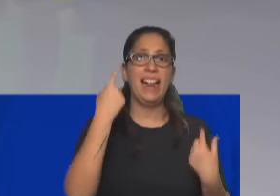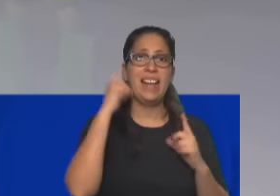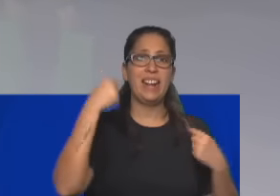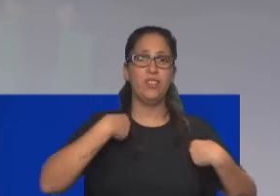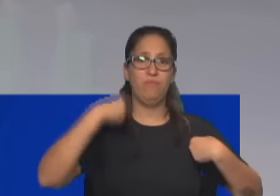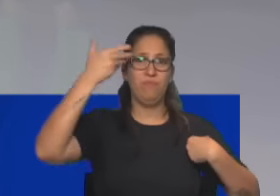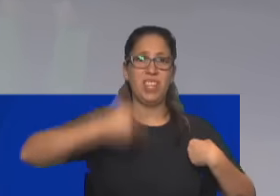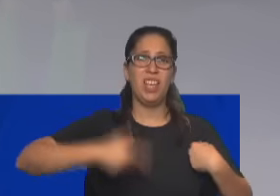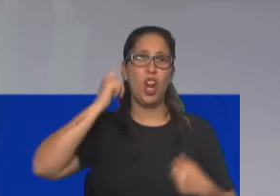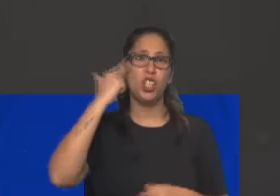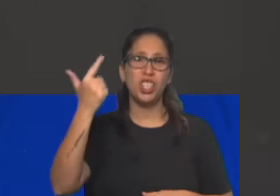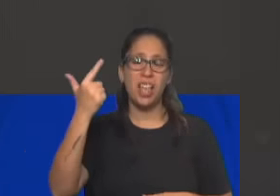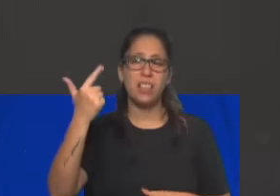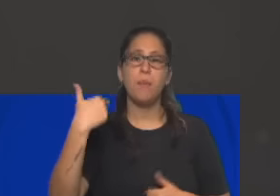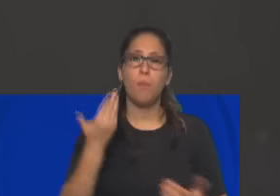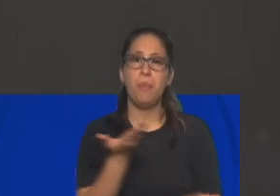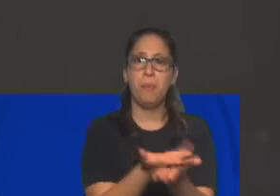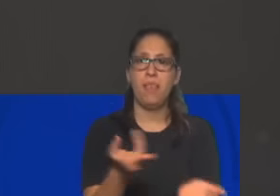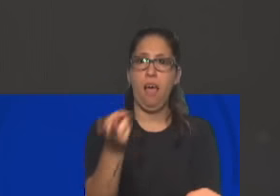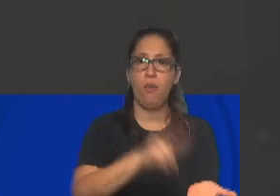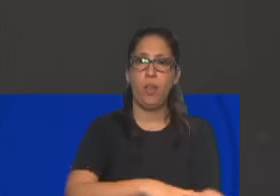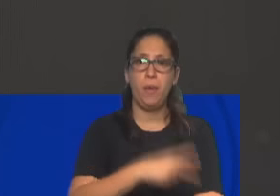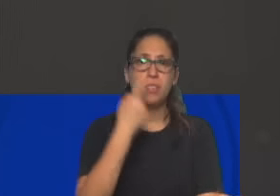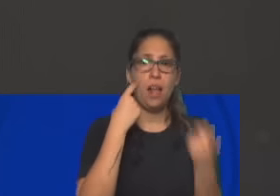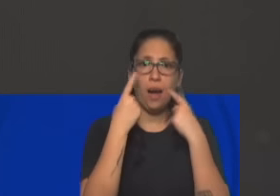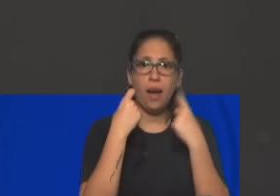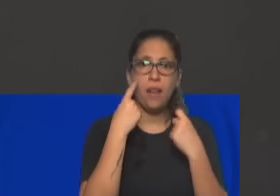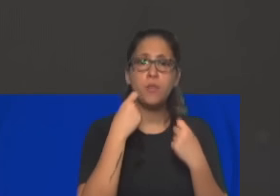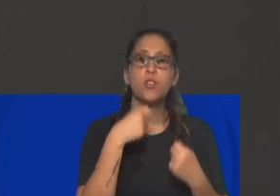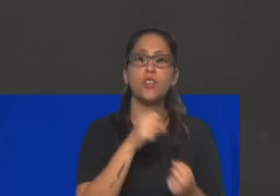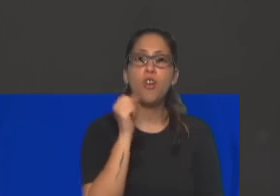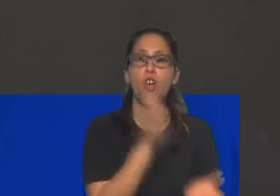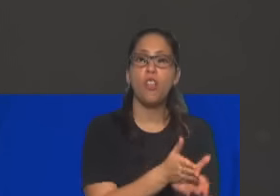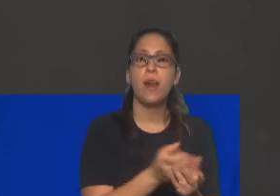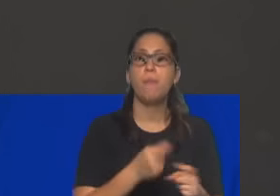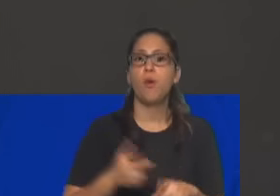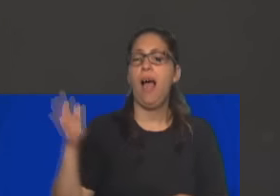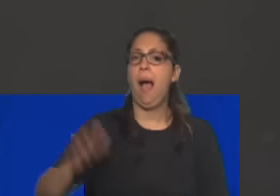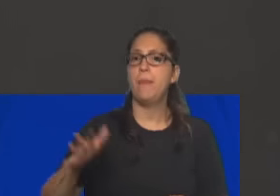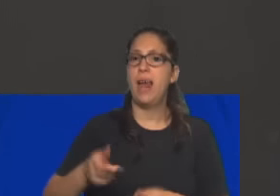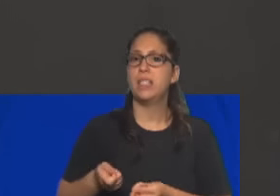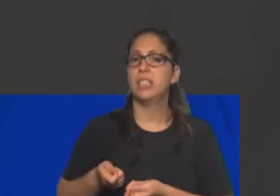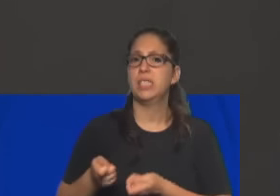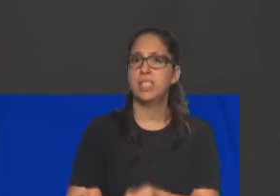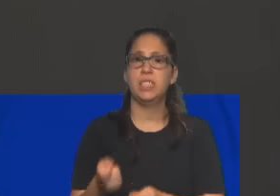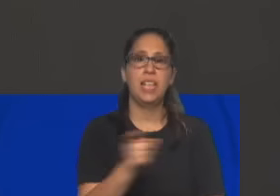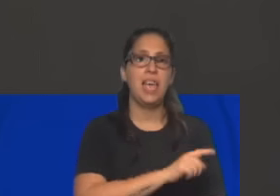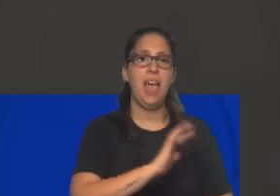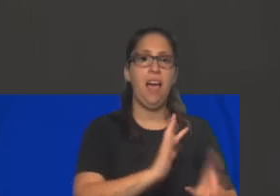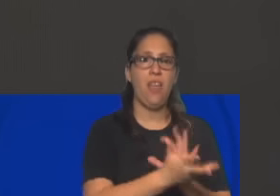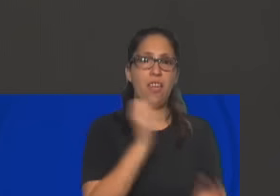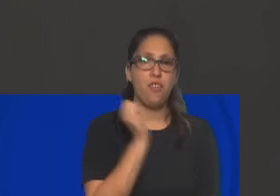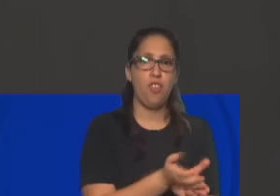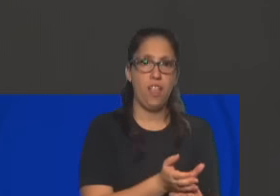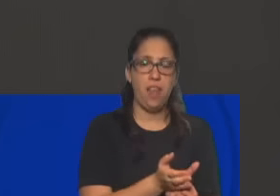inocente que pueda llegar a pelar justamente la condena por amenazas coactivas y la condena por daños